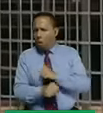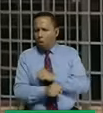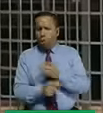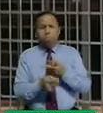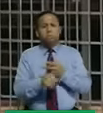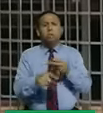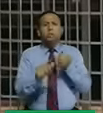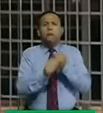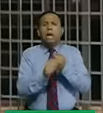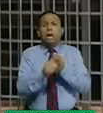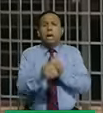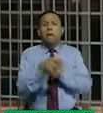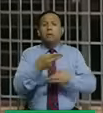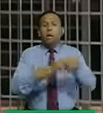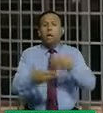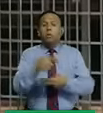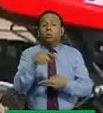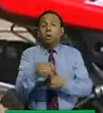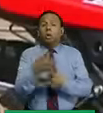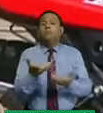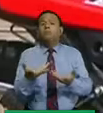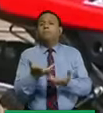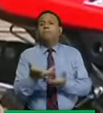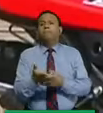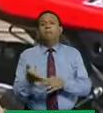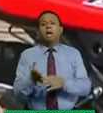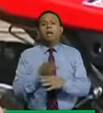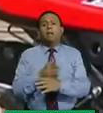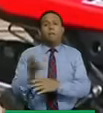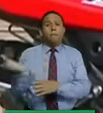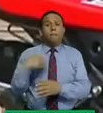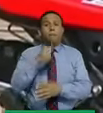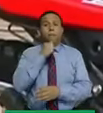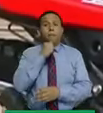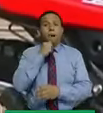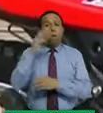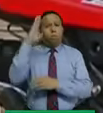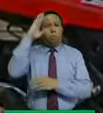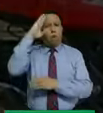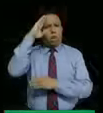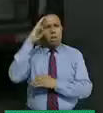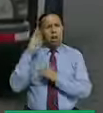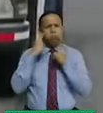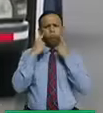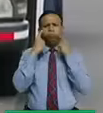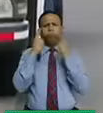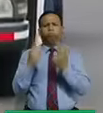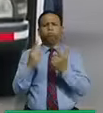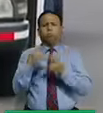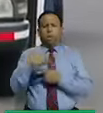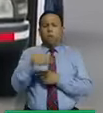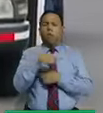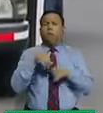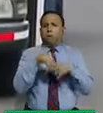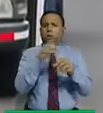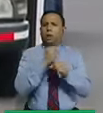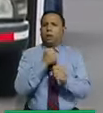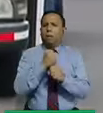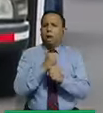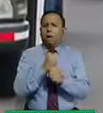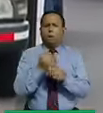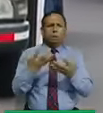pocos metros en el sector La Yolita, contrataron seguridad privada, mientras sigue la dinámica laboral, aún en medio